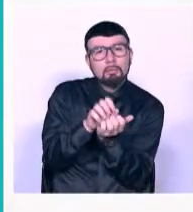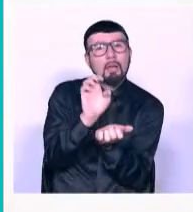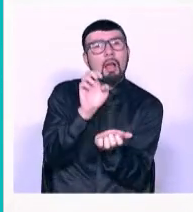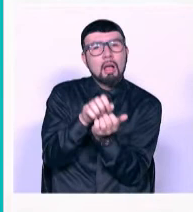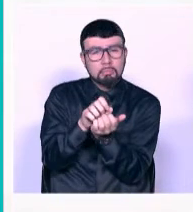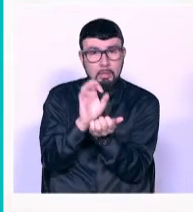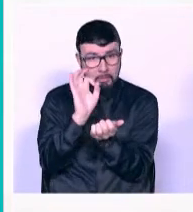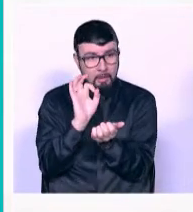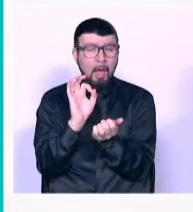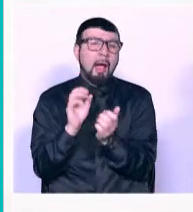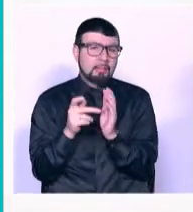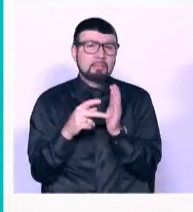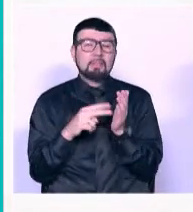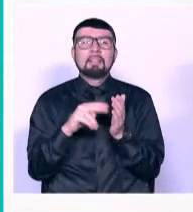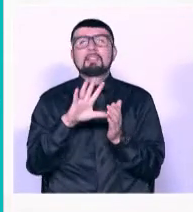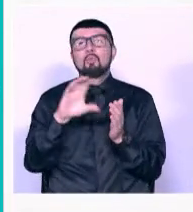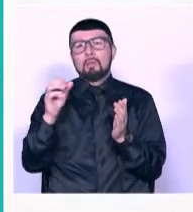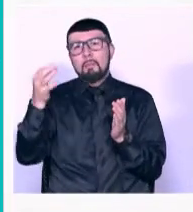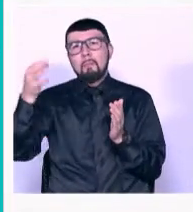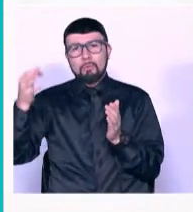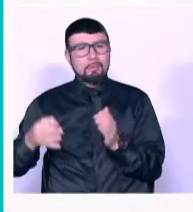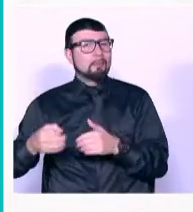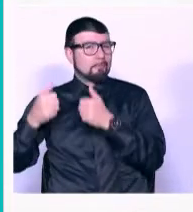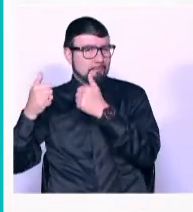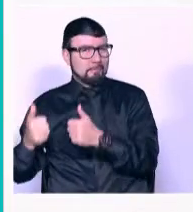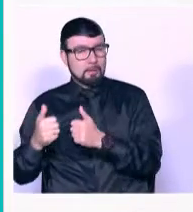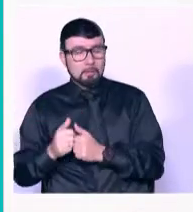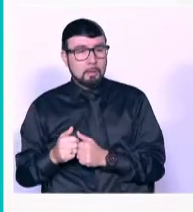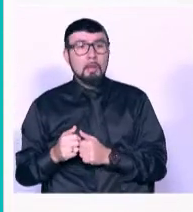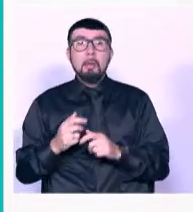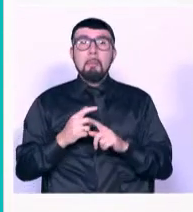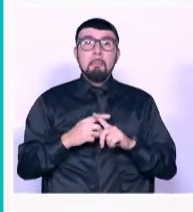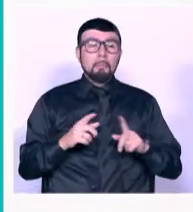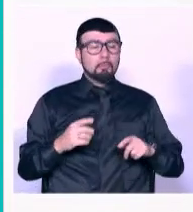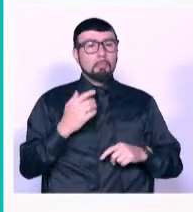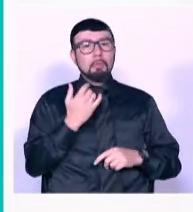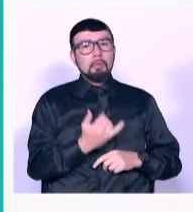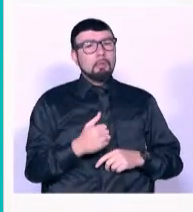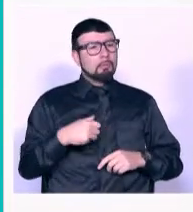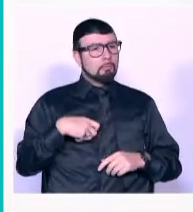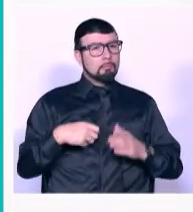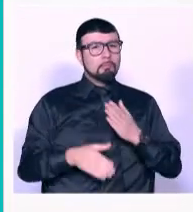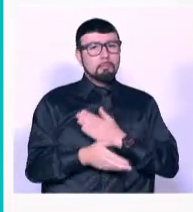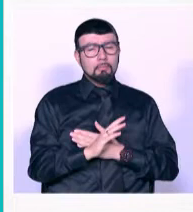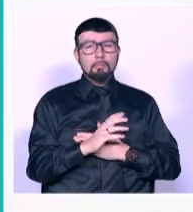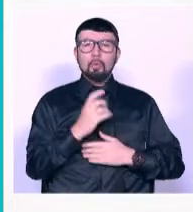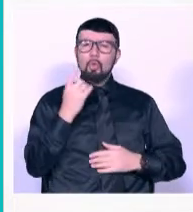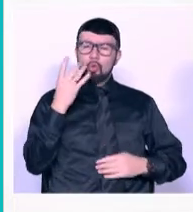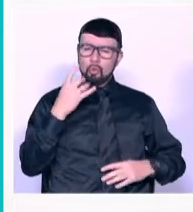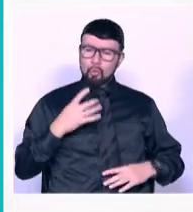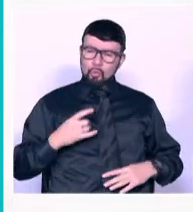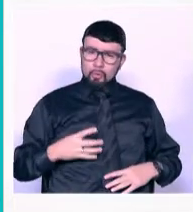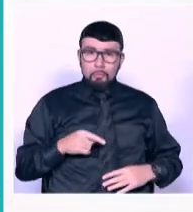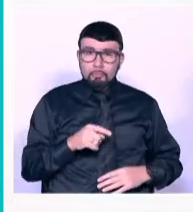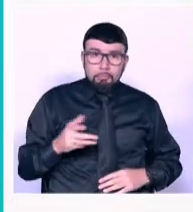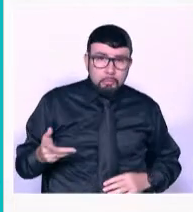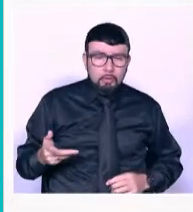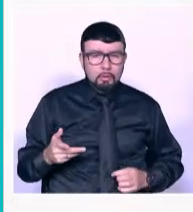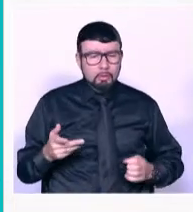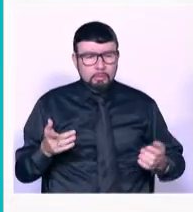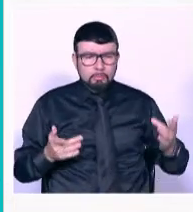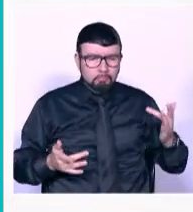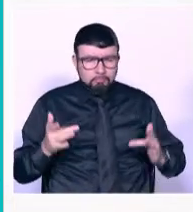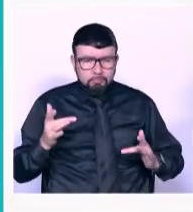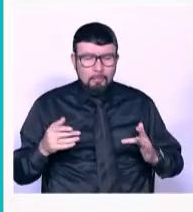un 50% de diagnóstico. Si el paciente sigue y presenta un dolor, entonces nosotros también tenemos que relacionarlo